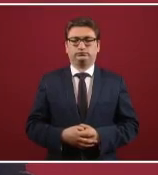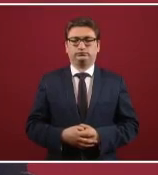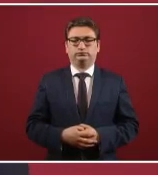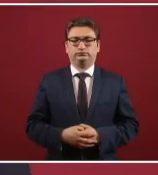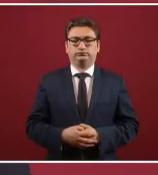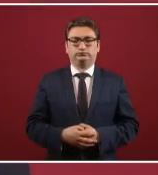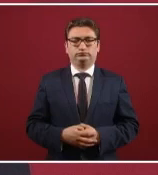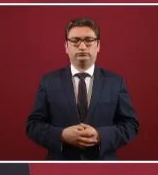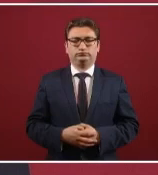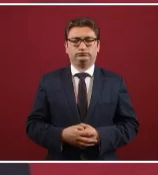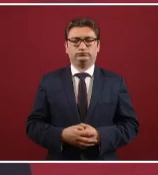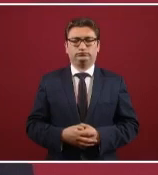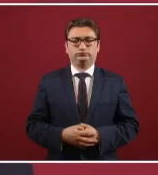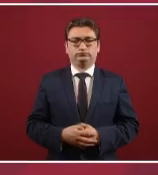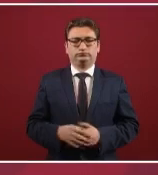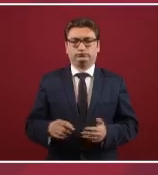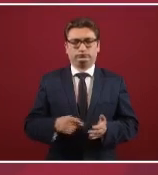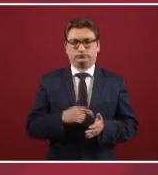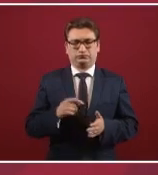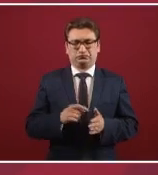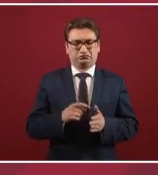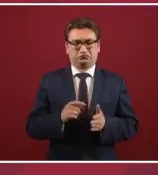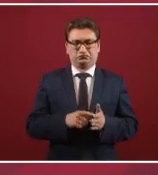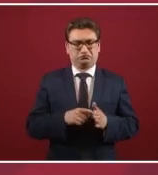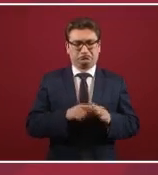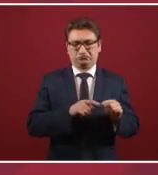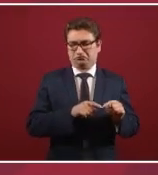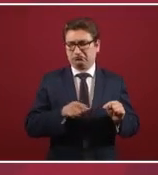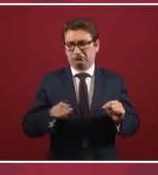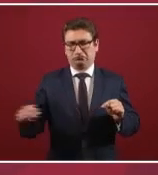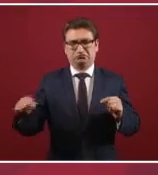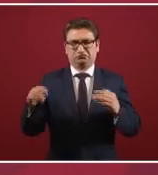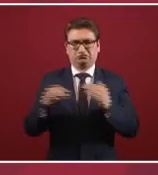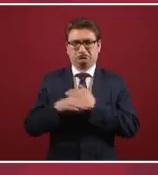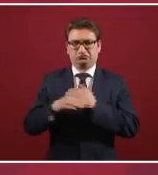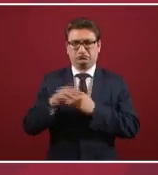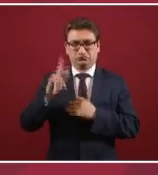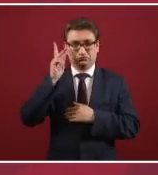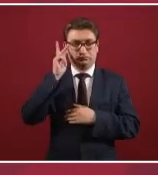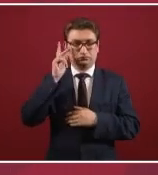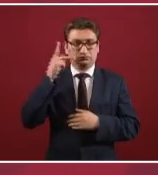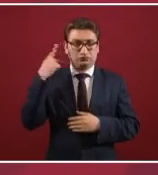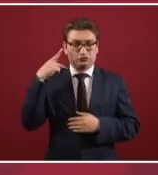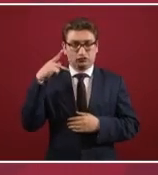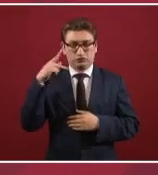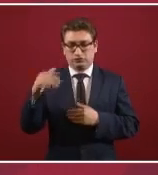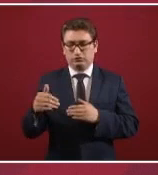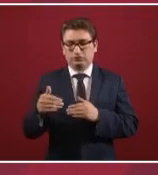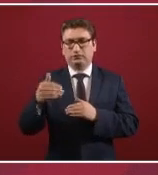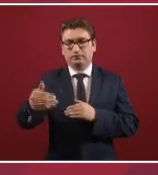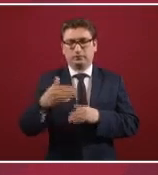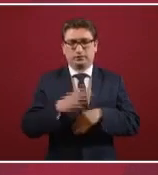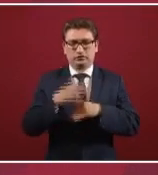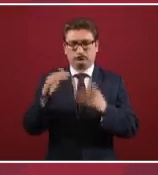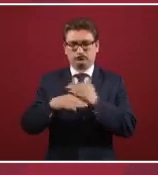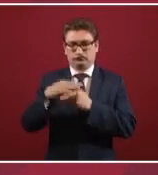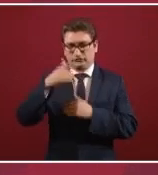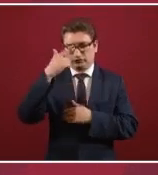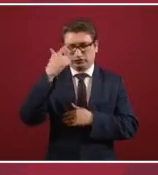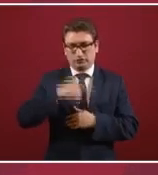y en todo el tramo incluso pasando pueblo en las noches